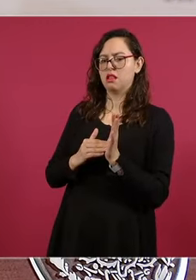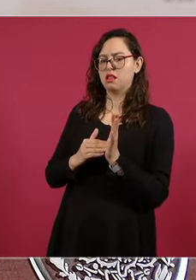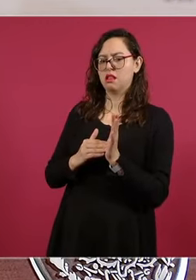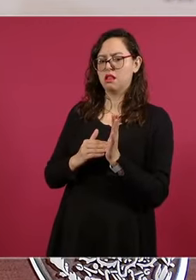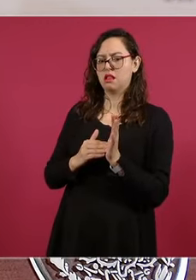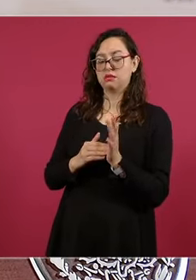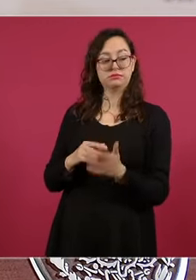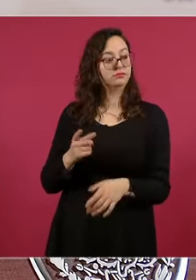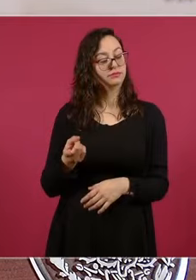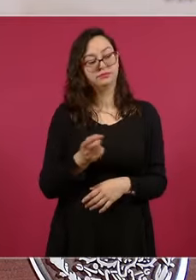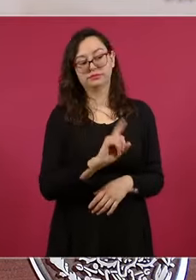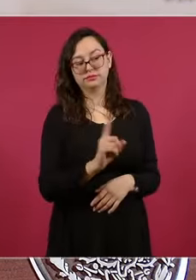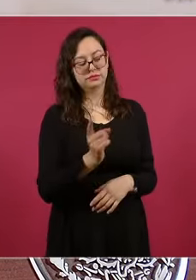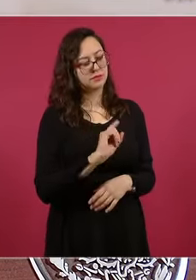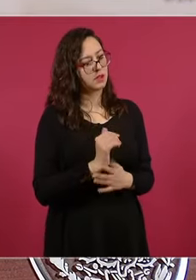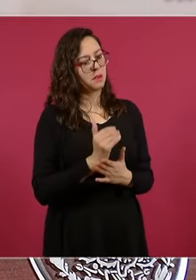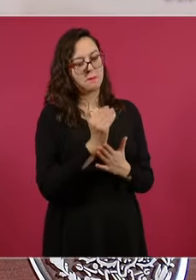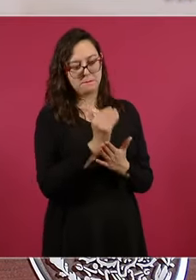no, es mucho,